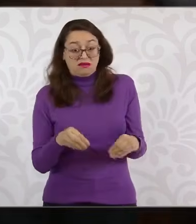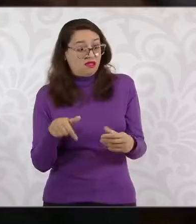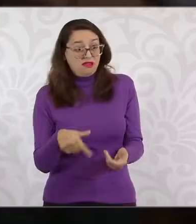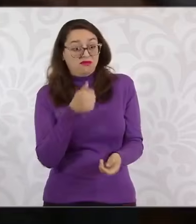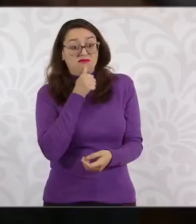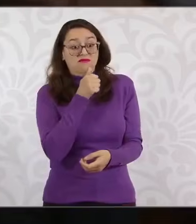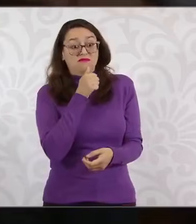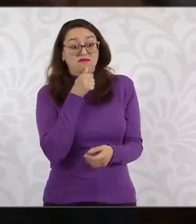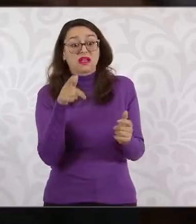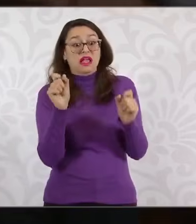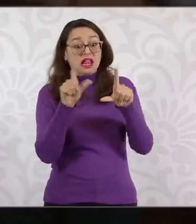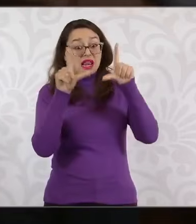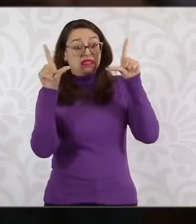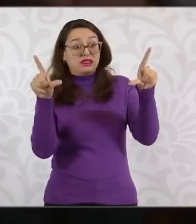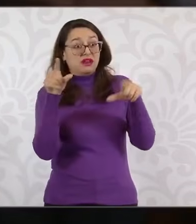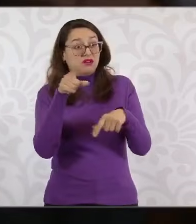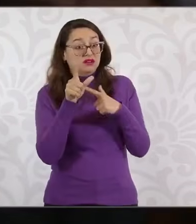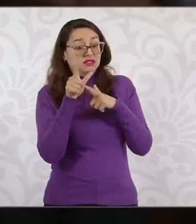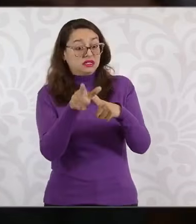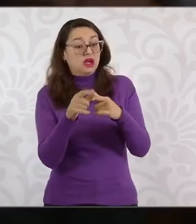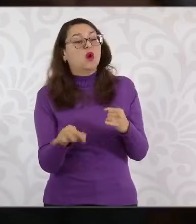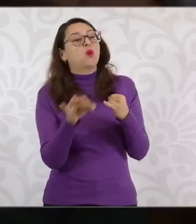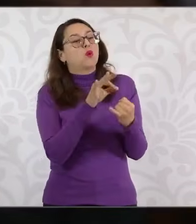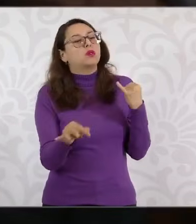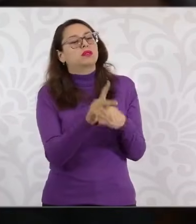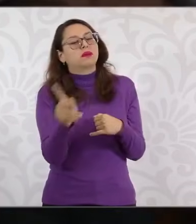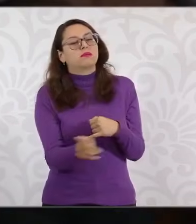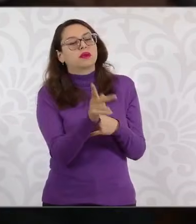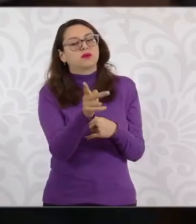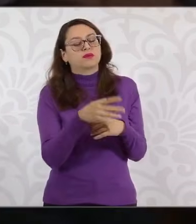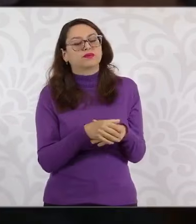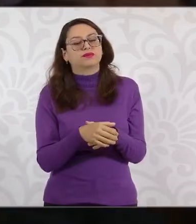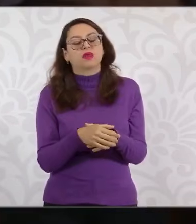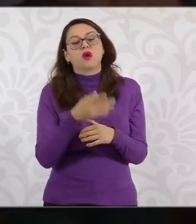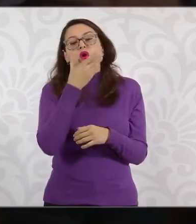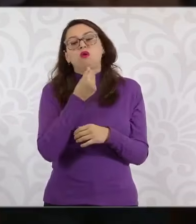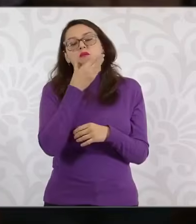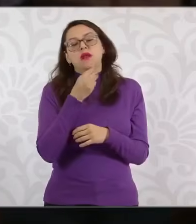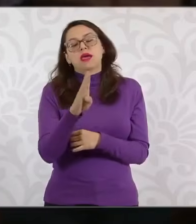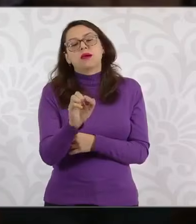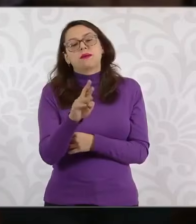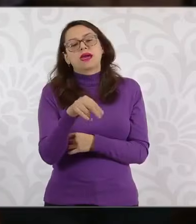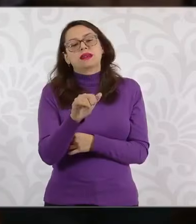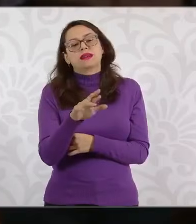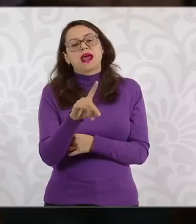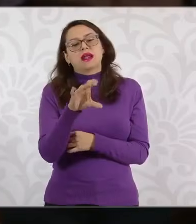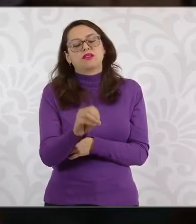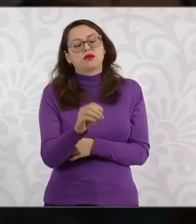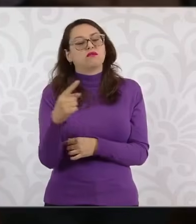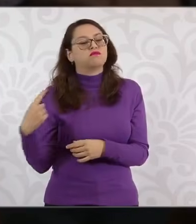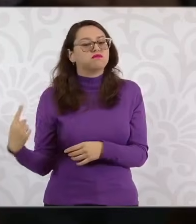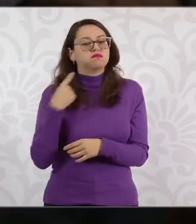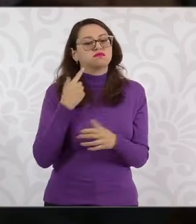pasar. Ahí sigue el letrero, ¿no?, que dice que sigue. Y el último caso, Presidenta, el asesinato de Bernardo Soriano Castro, que fue